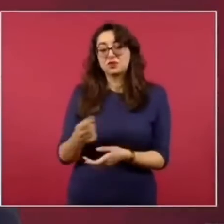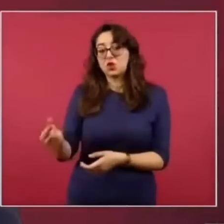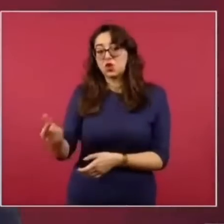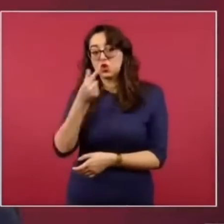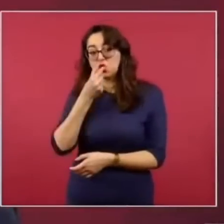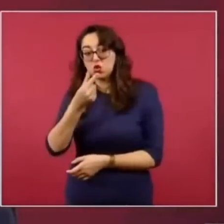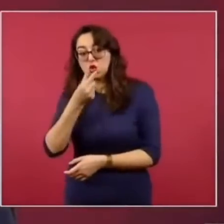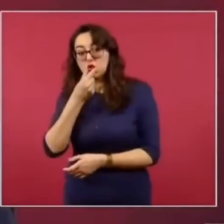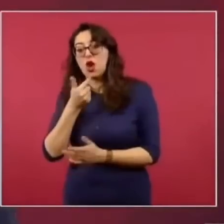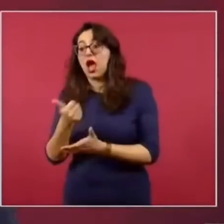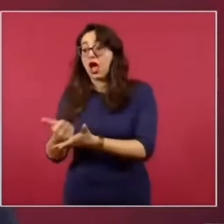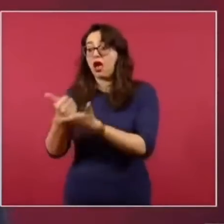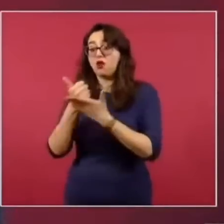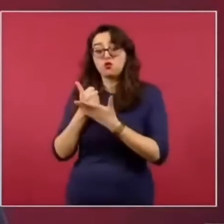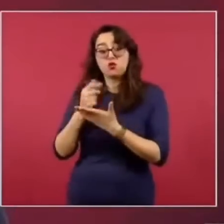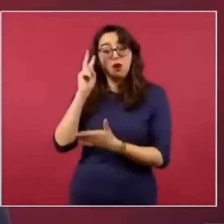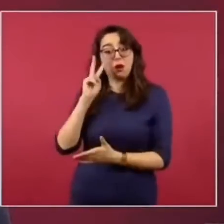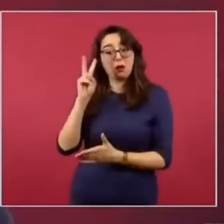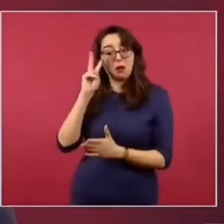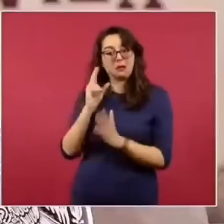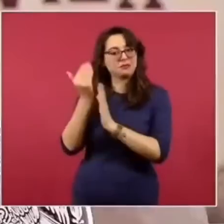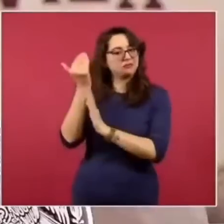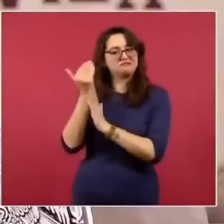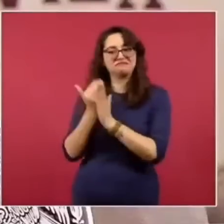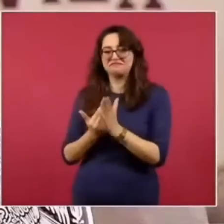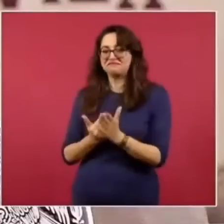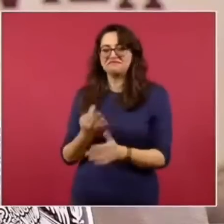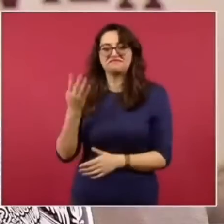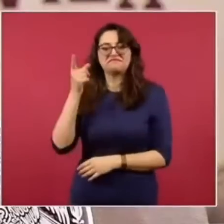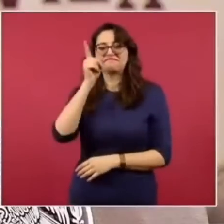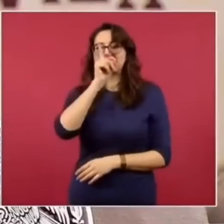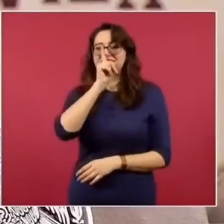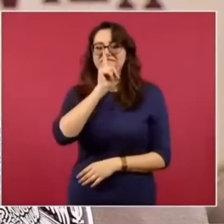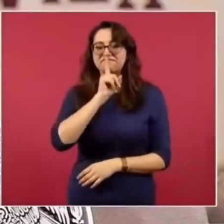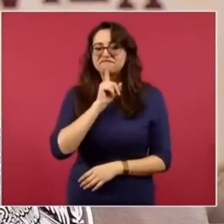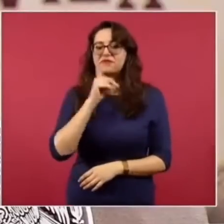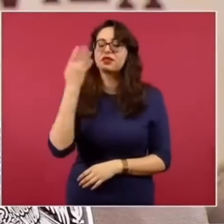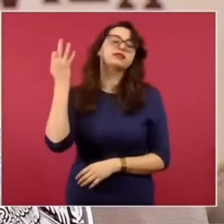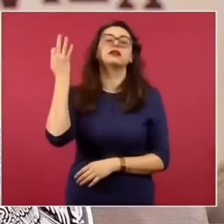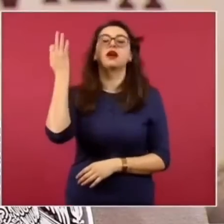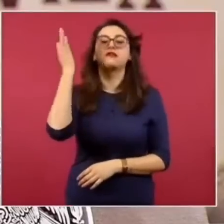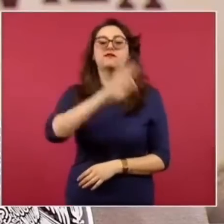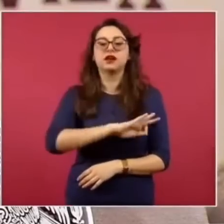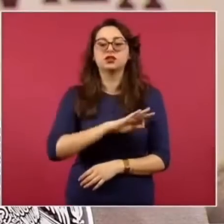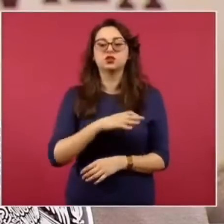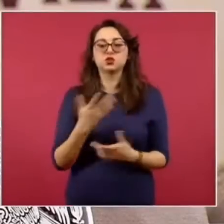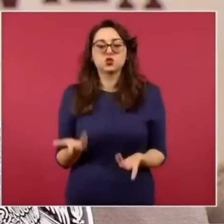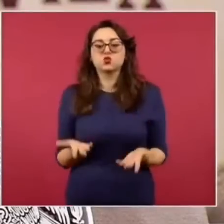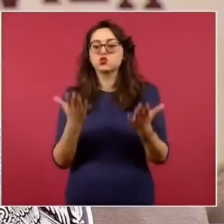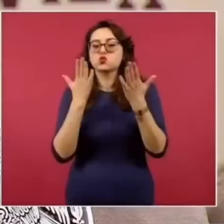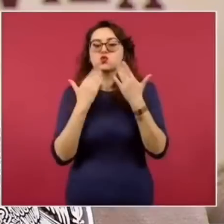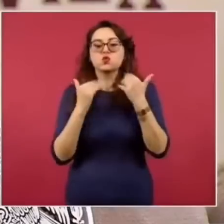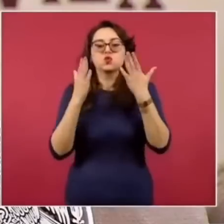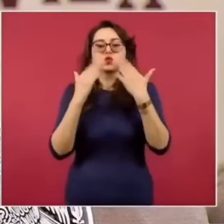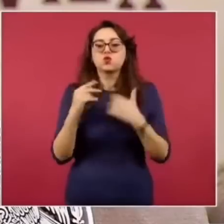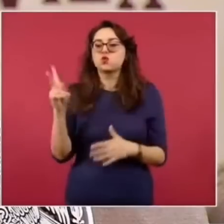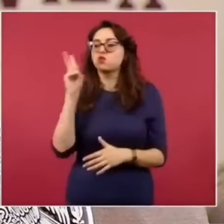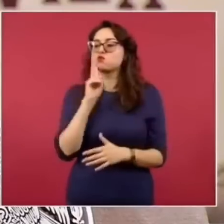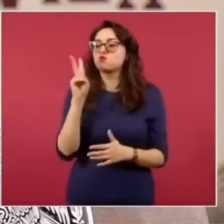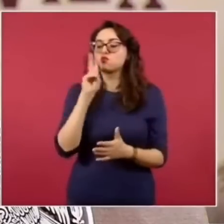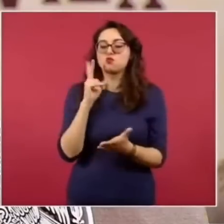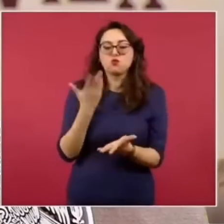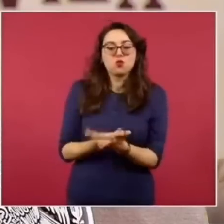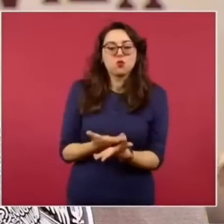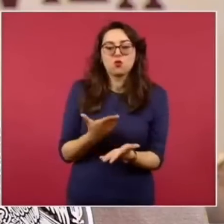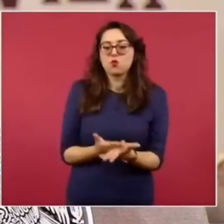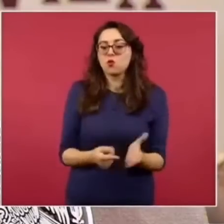fumar. Esto es falso. De entrada, no hay evidencia científica alguna de que ayuden a dejar de fumar a las personas ya